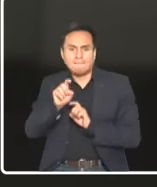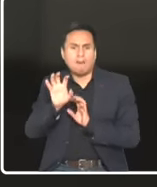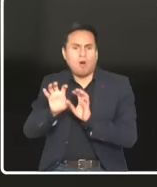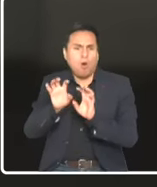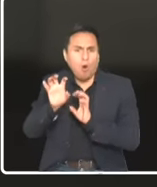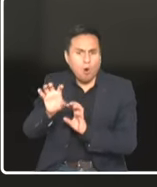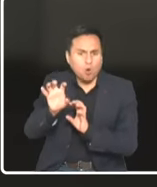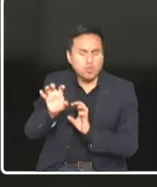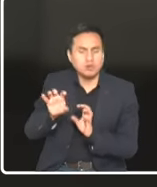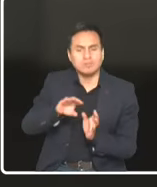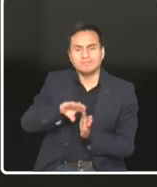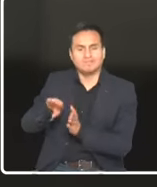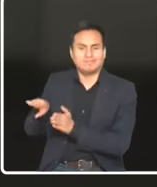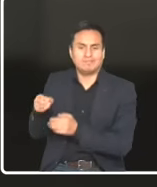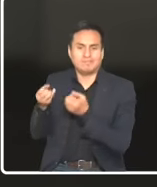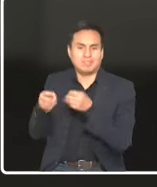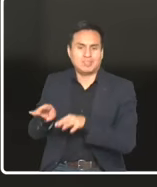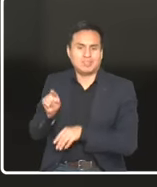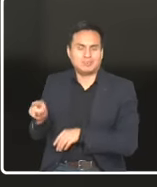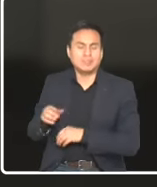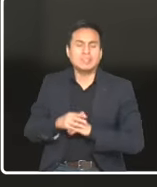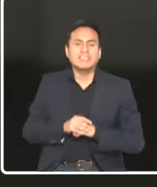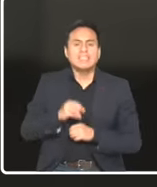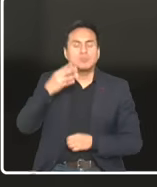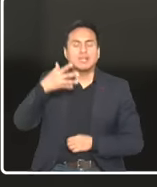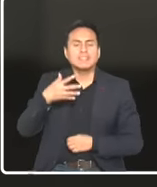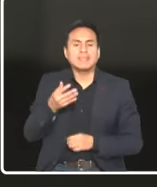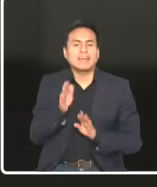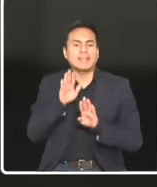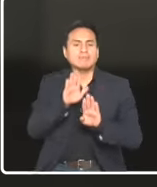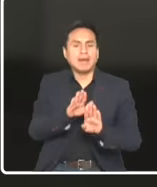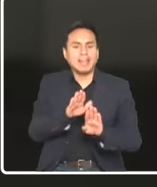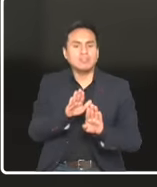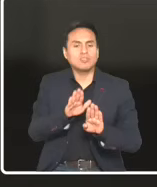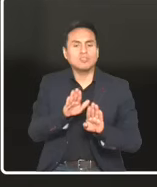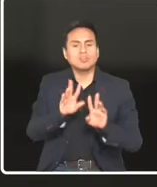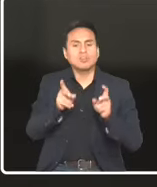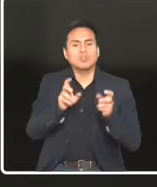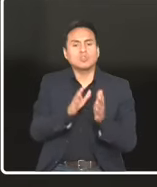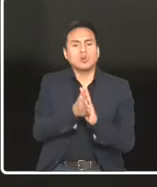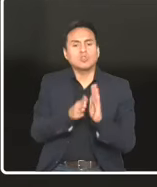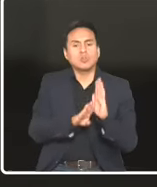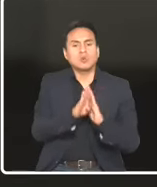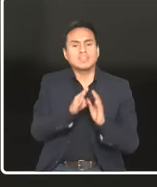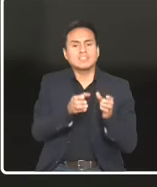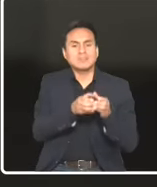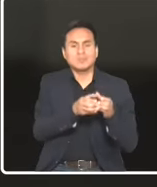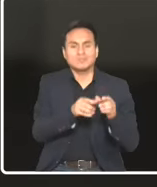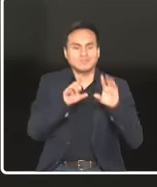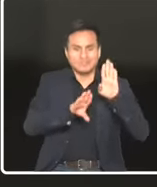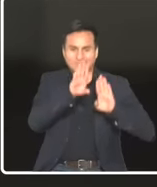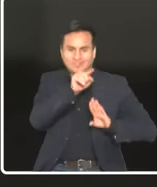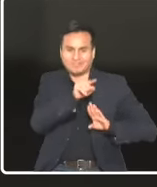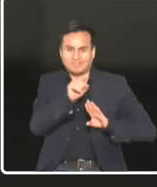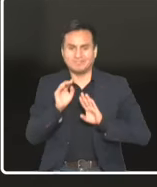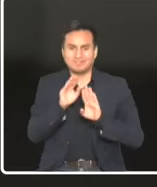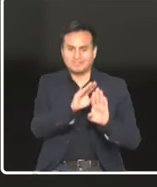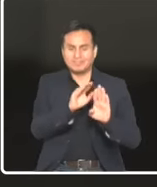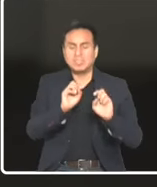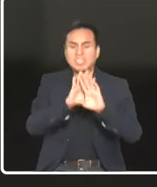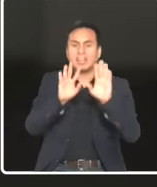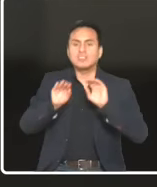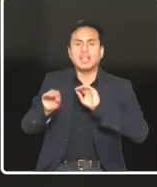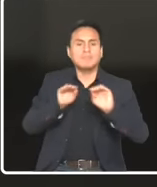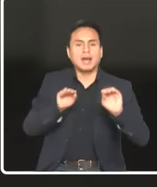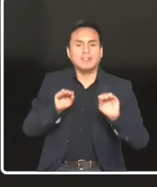odio el importante respaldo a candidatos de todo el arco del progresismo constituye un claro